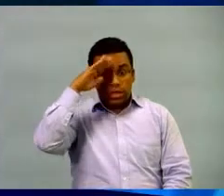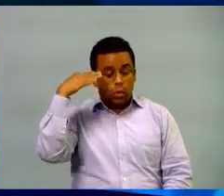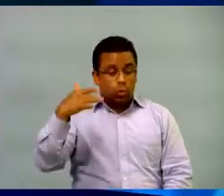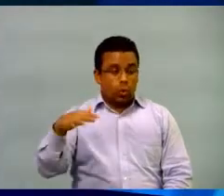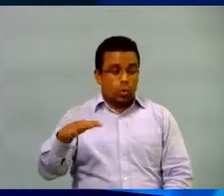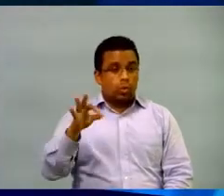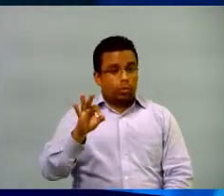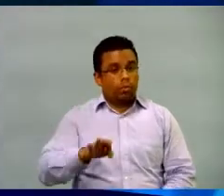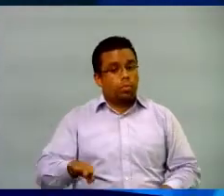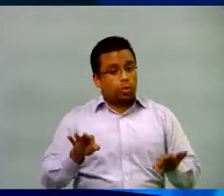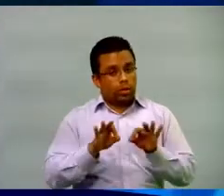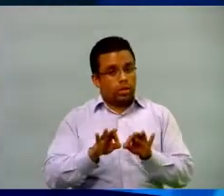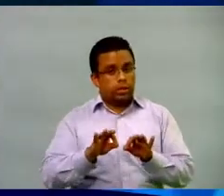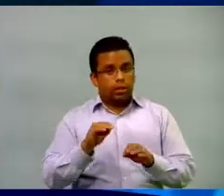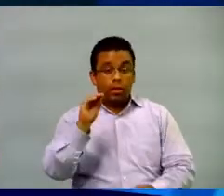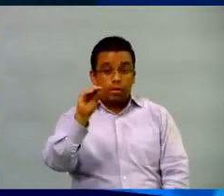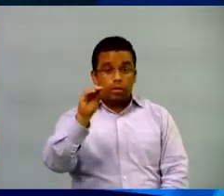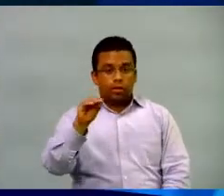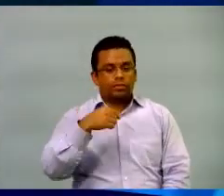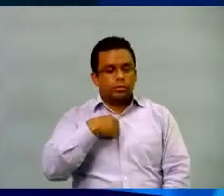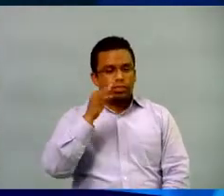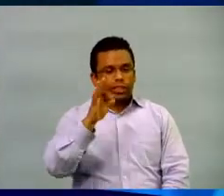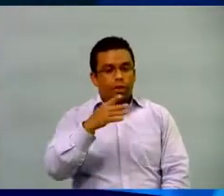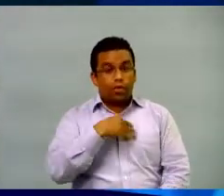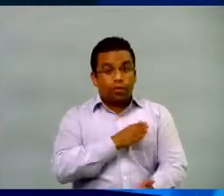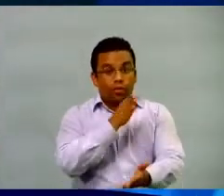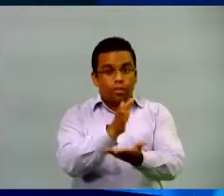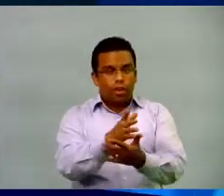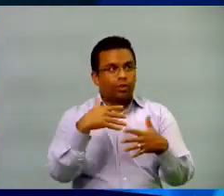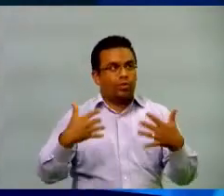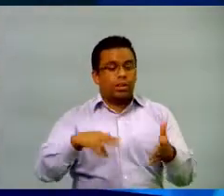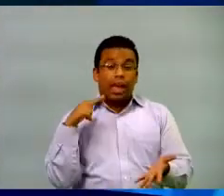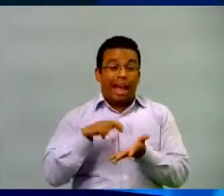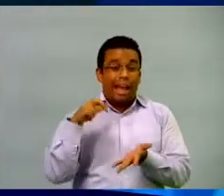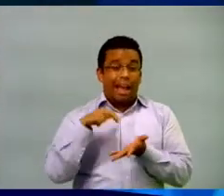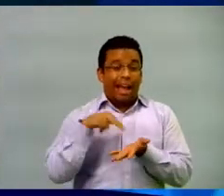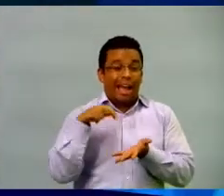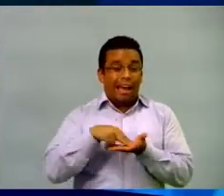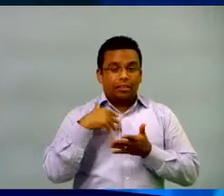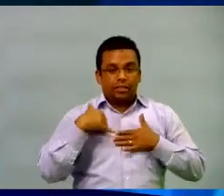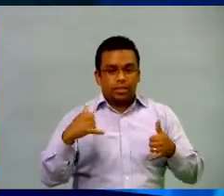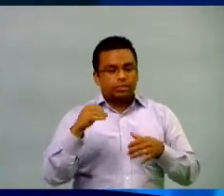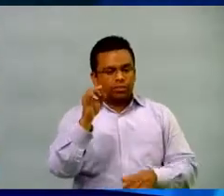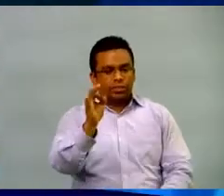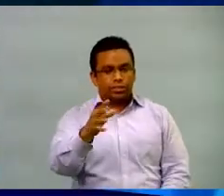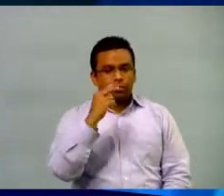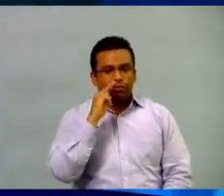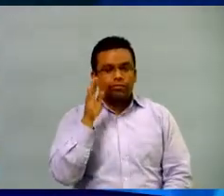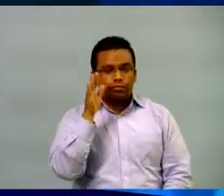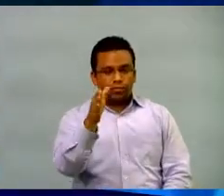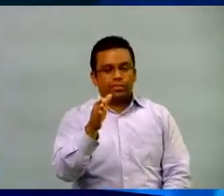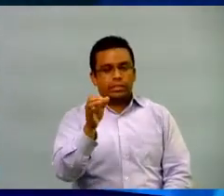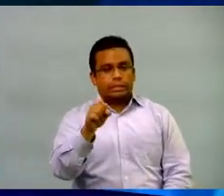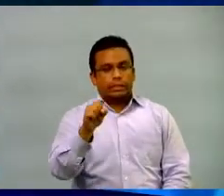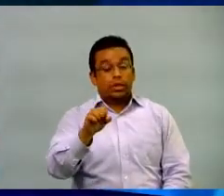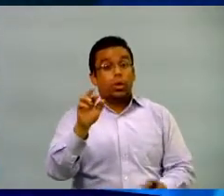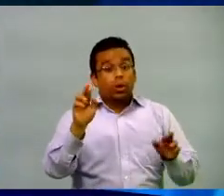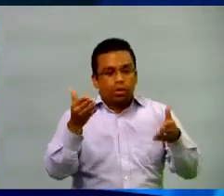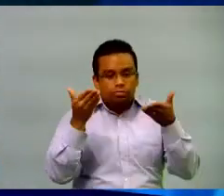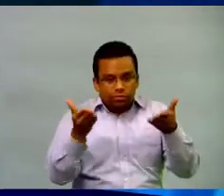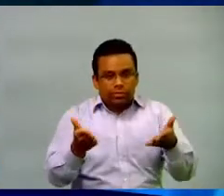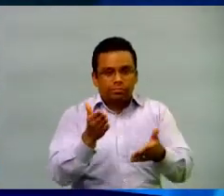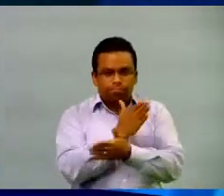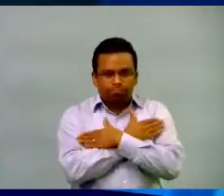claro. Esperamos que estén allá saltando de la dicha los profes, estén viéndonos y disfrutando. Ojalá los tuviéramos aquí al frente